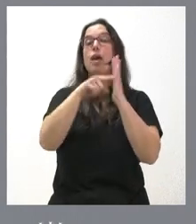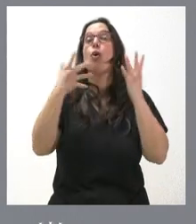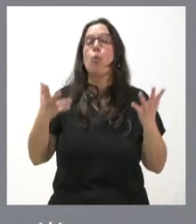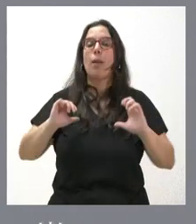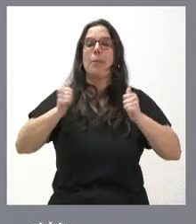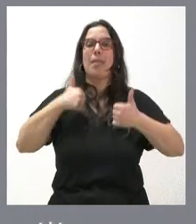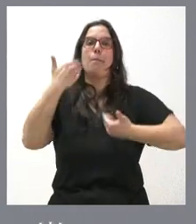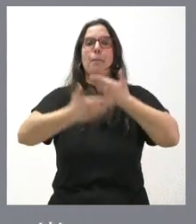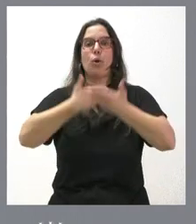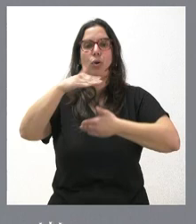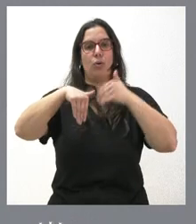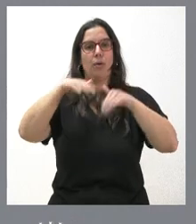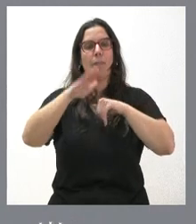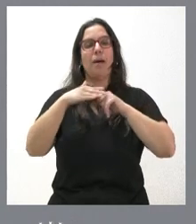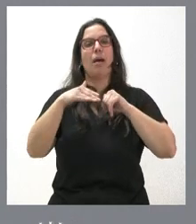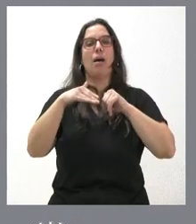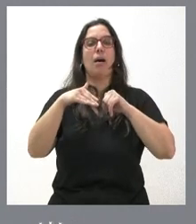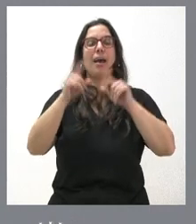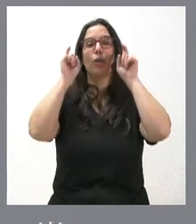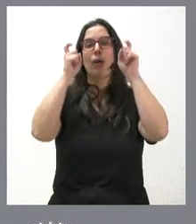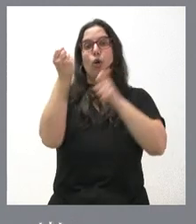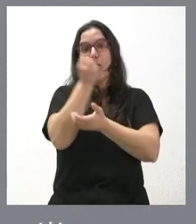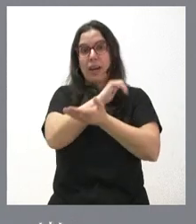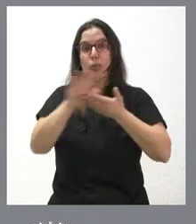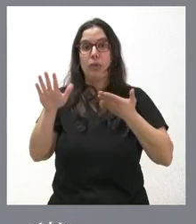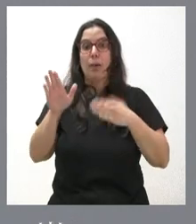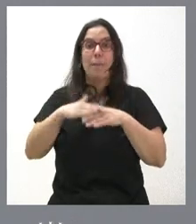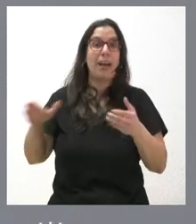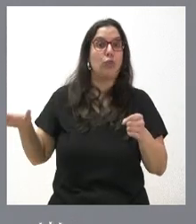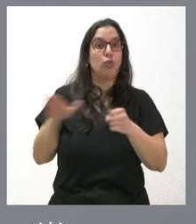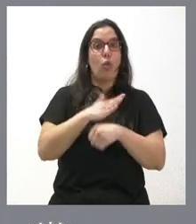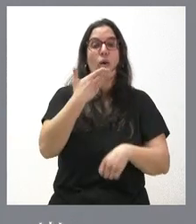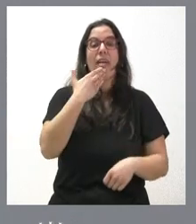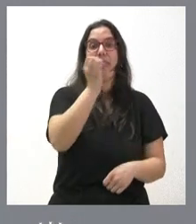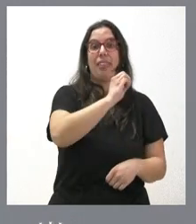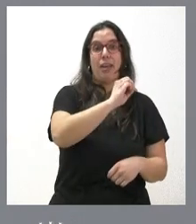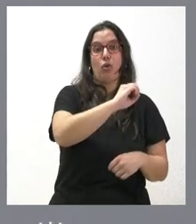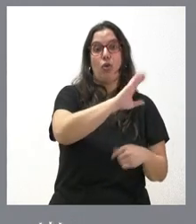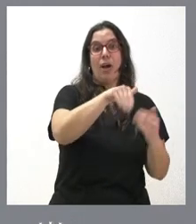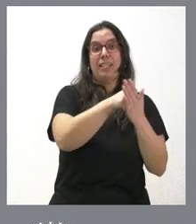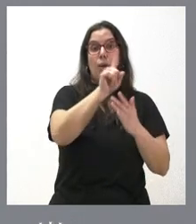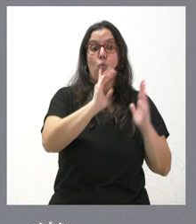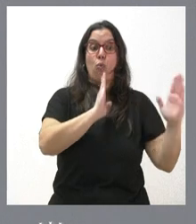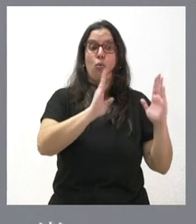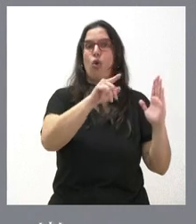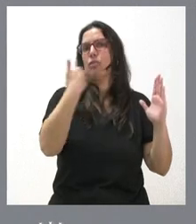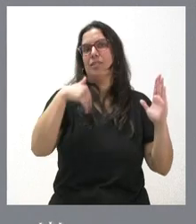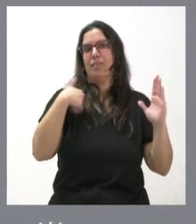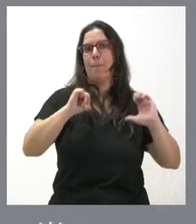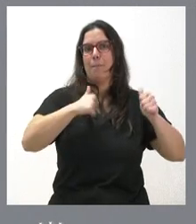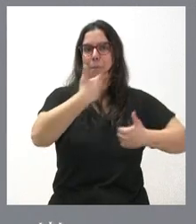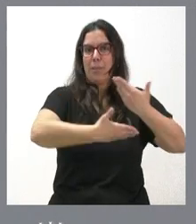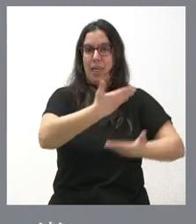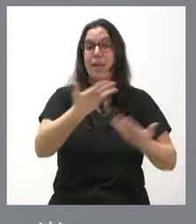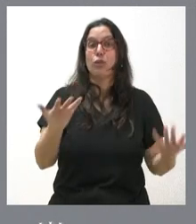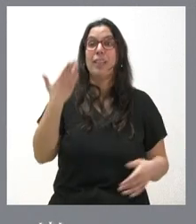proceso para terminar de implantar la educación gratuita universal para los niños desde los cero años y de esta forma